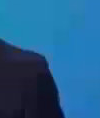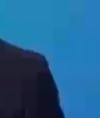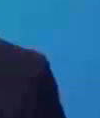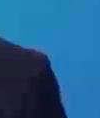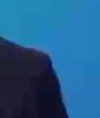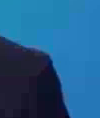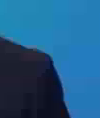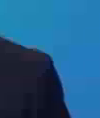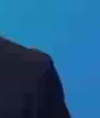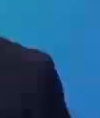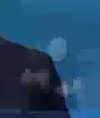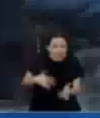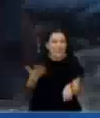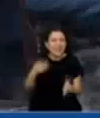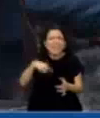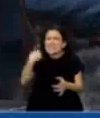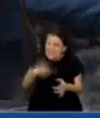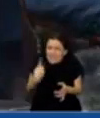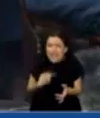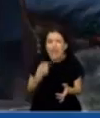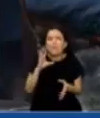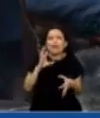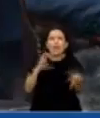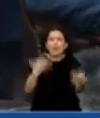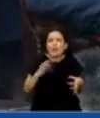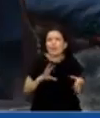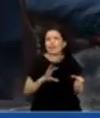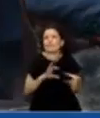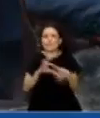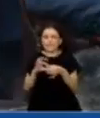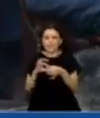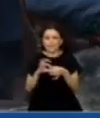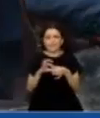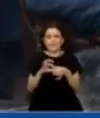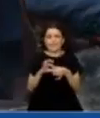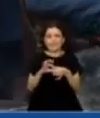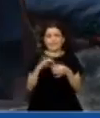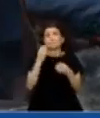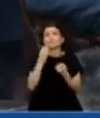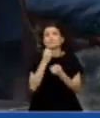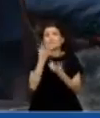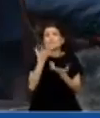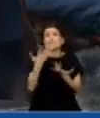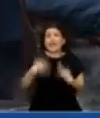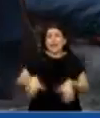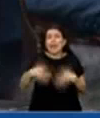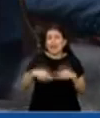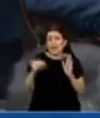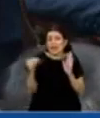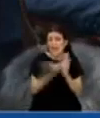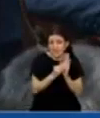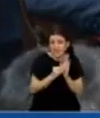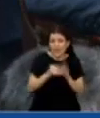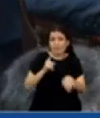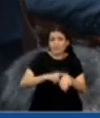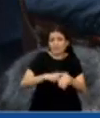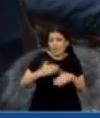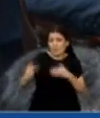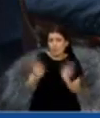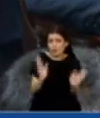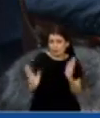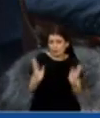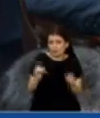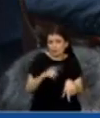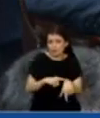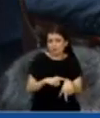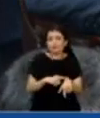gamarra Te escuchamos Gabriel seguimos desde pasos perdidos está votando artículo por artículo Hay que decir que ya se